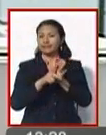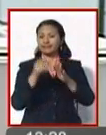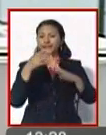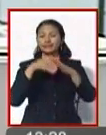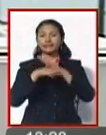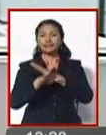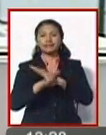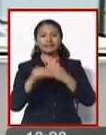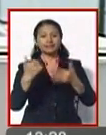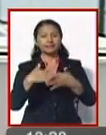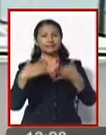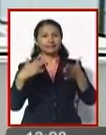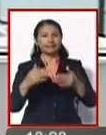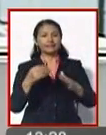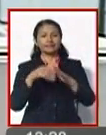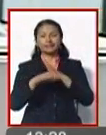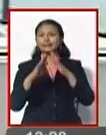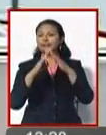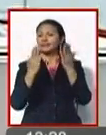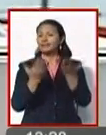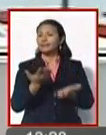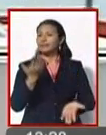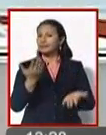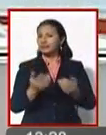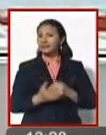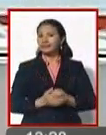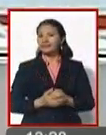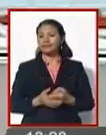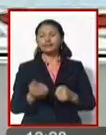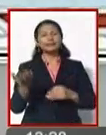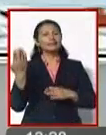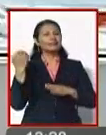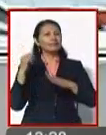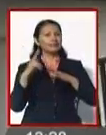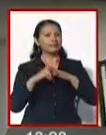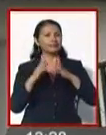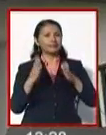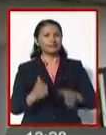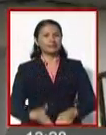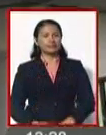del ingreso de un estudiante a un colegio que presuntamente fue abusada.